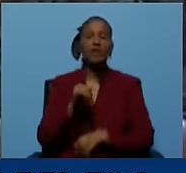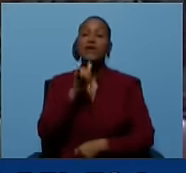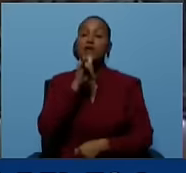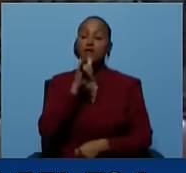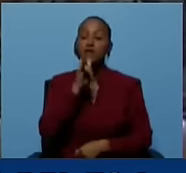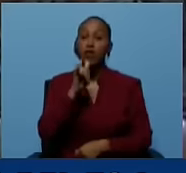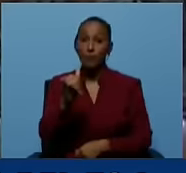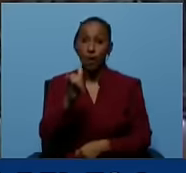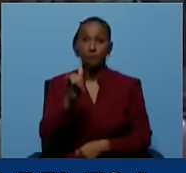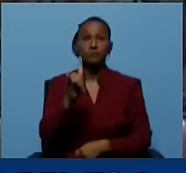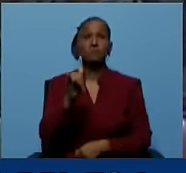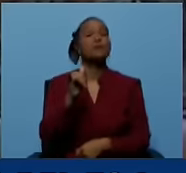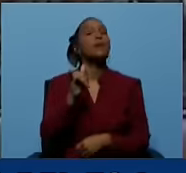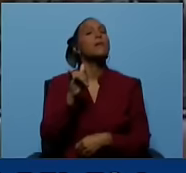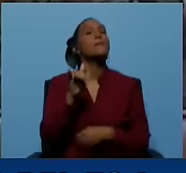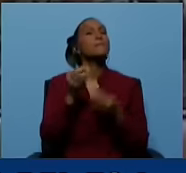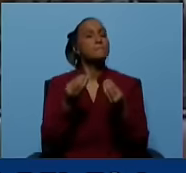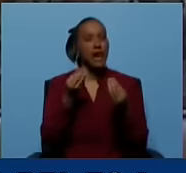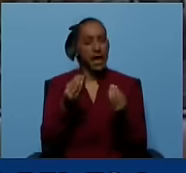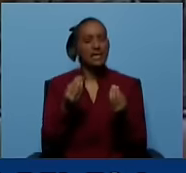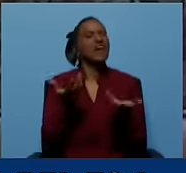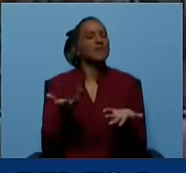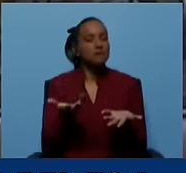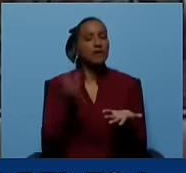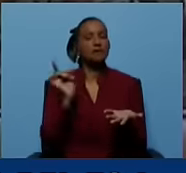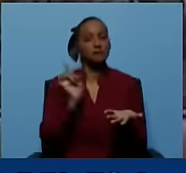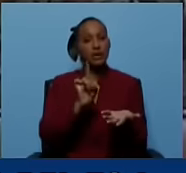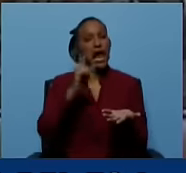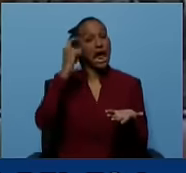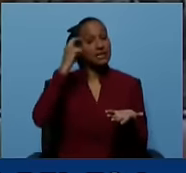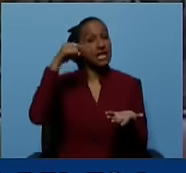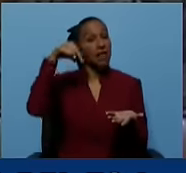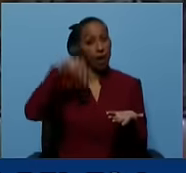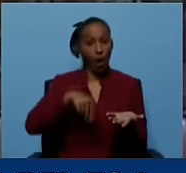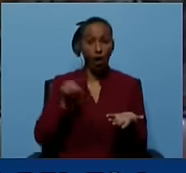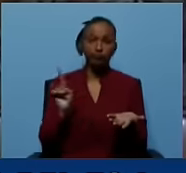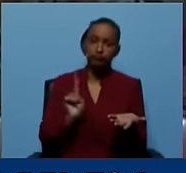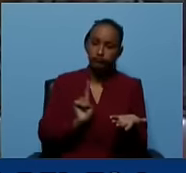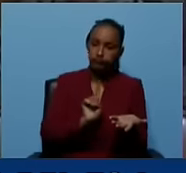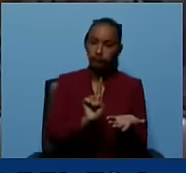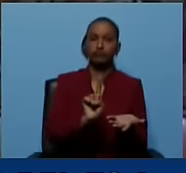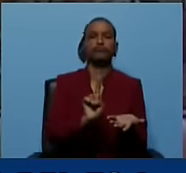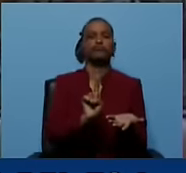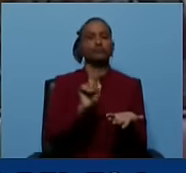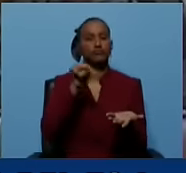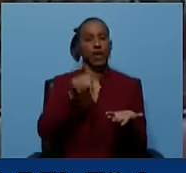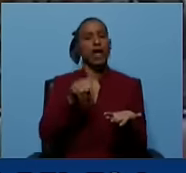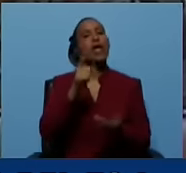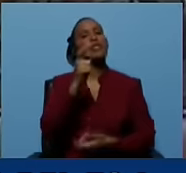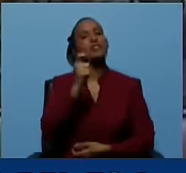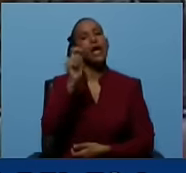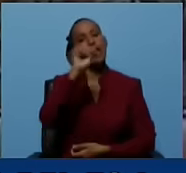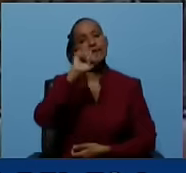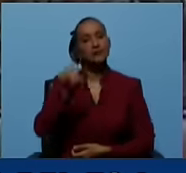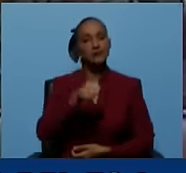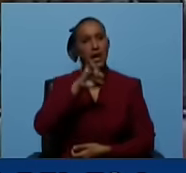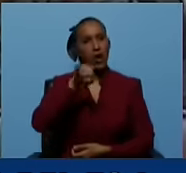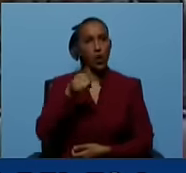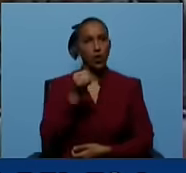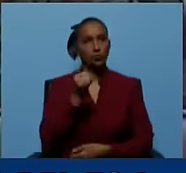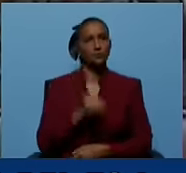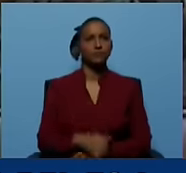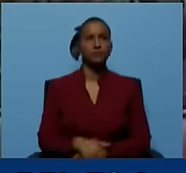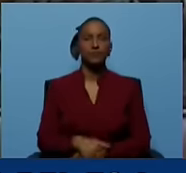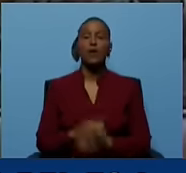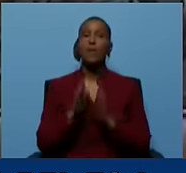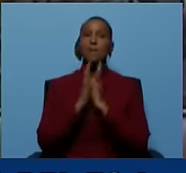informó para que estuviera presente el día de hoy ante esta sala electoral.